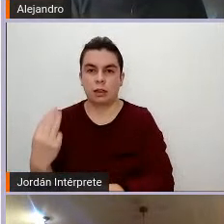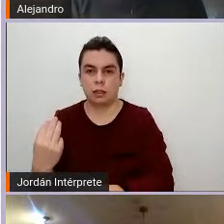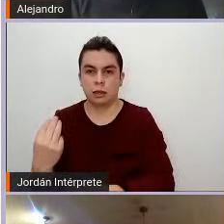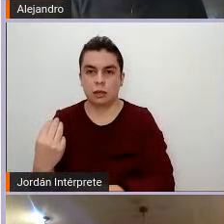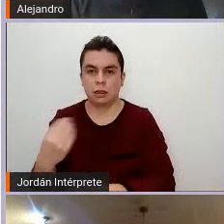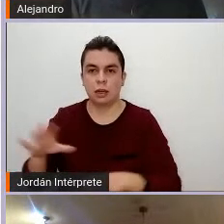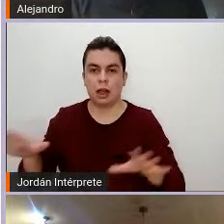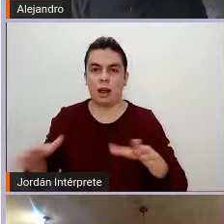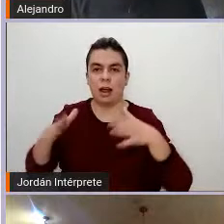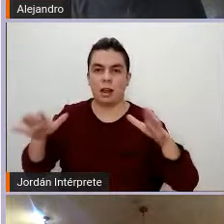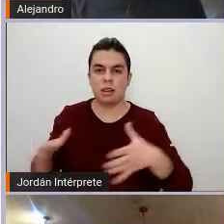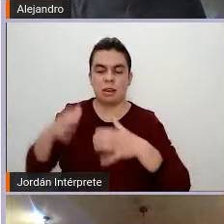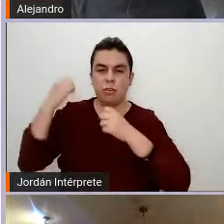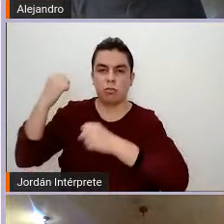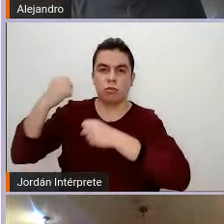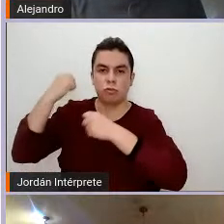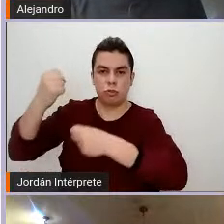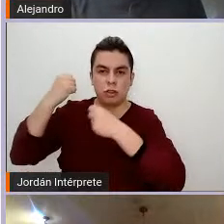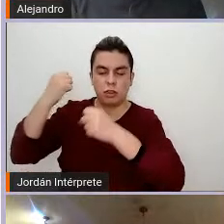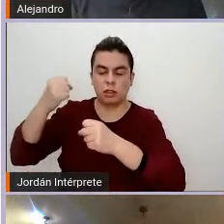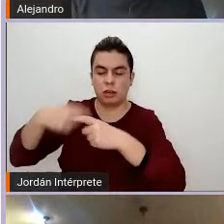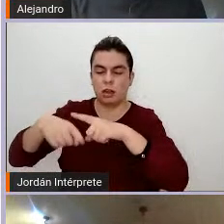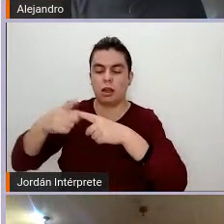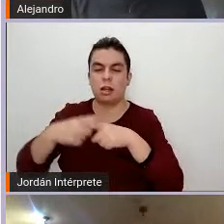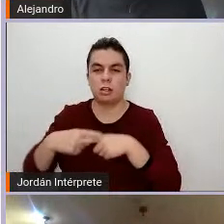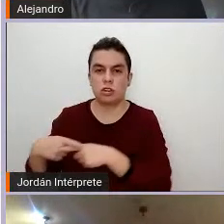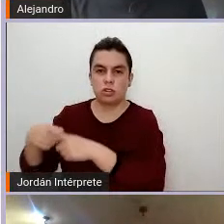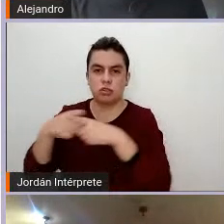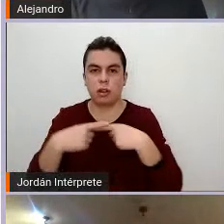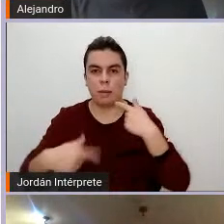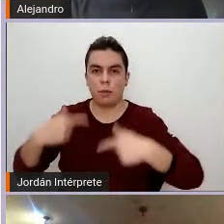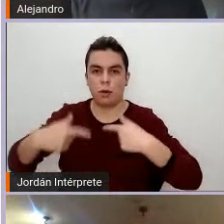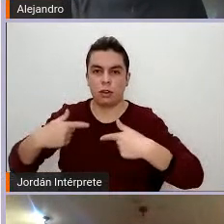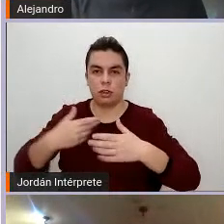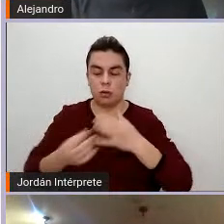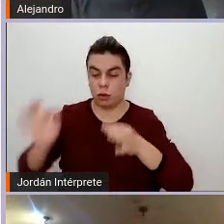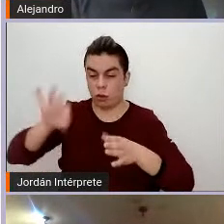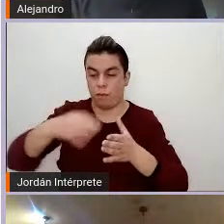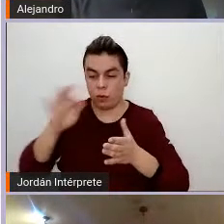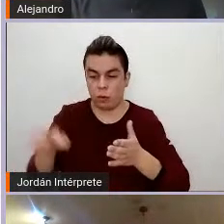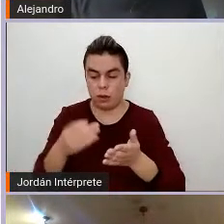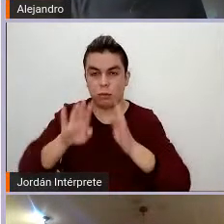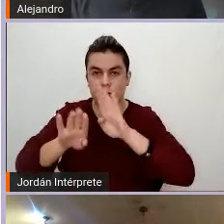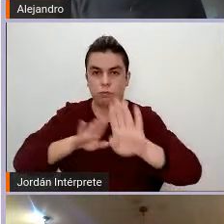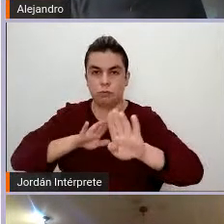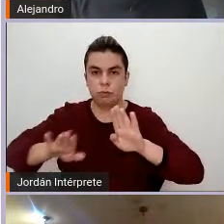y sociopolítico en las arpilleras, bordados y collage. Dillon considera